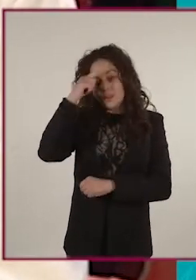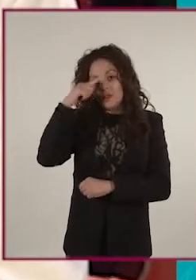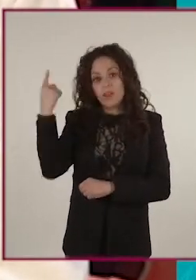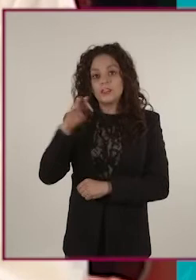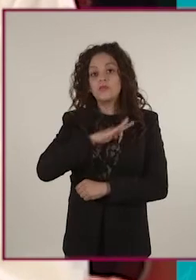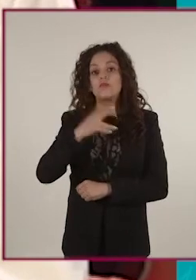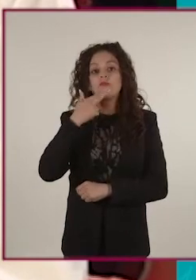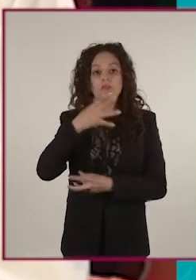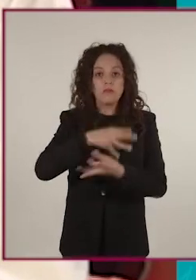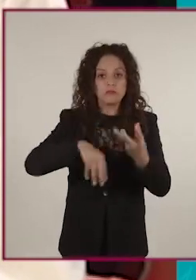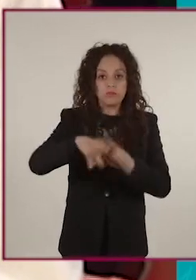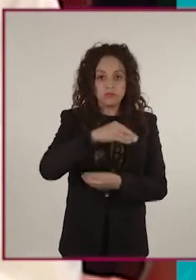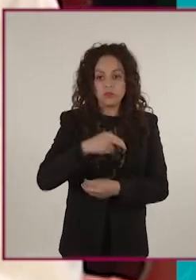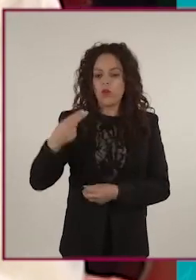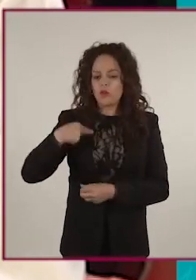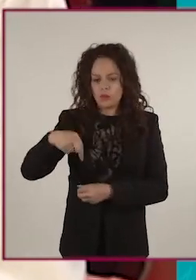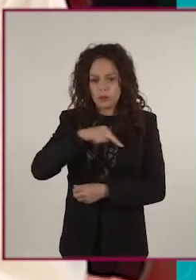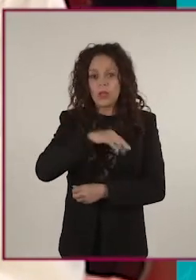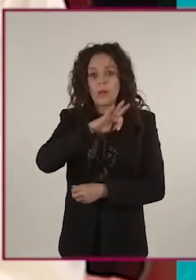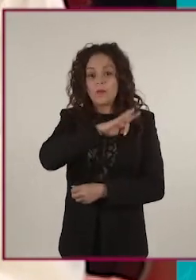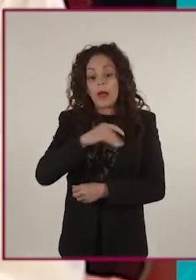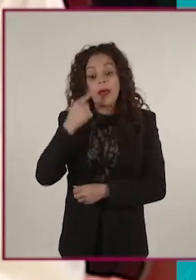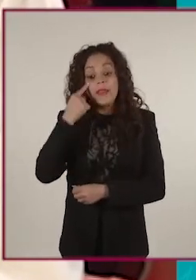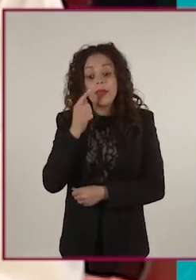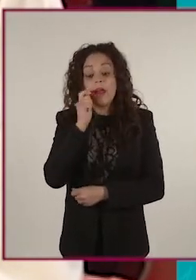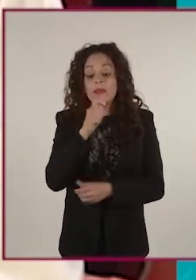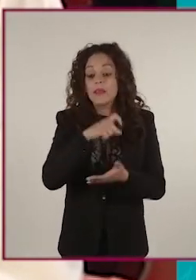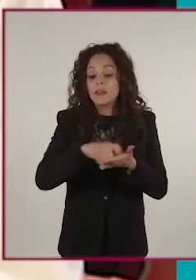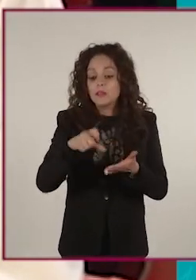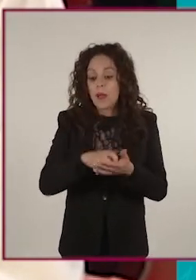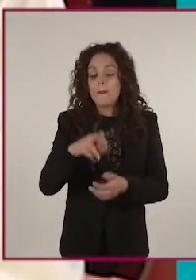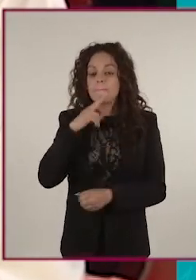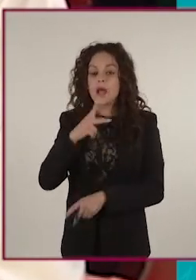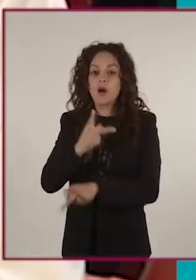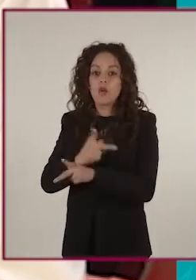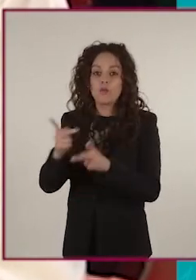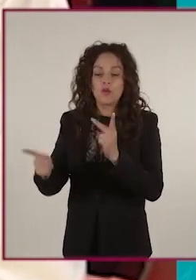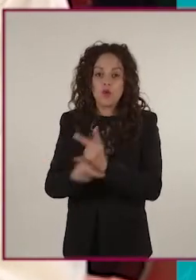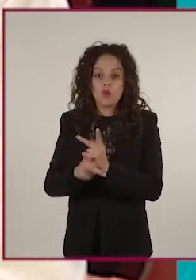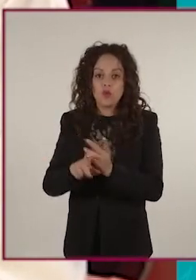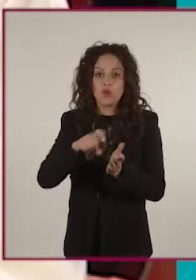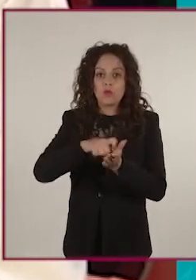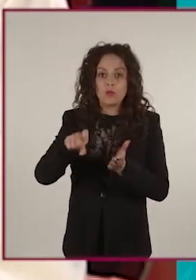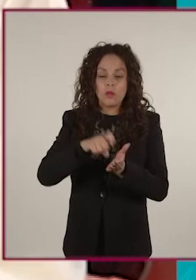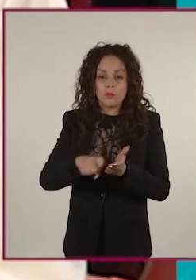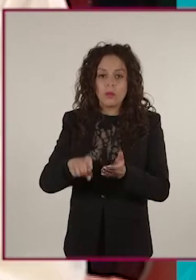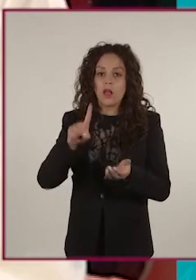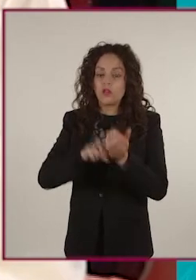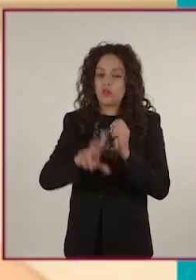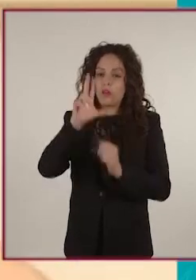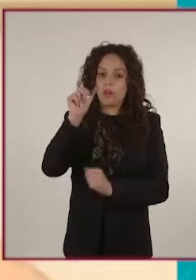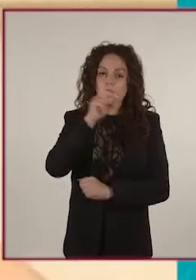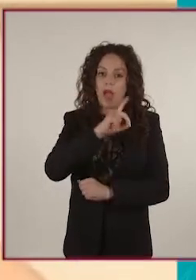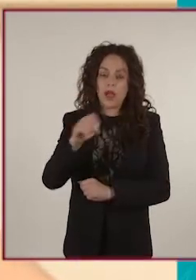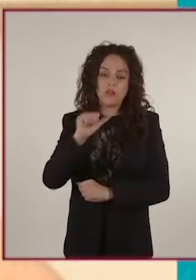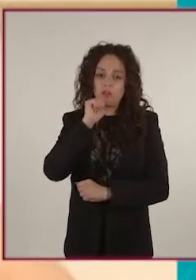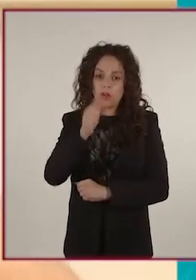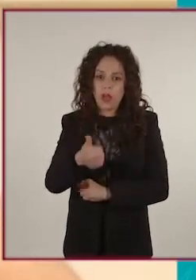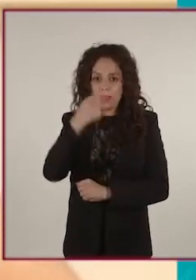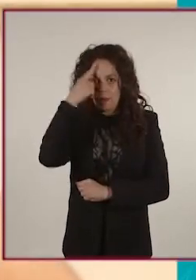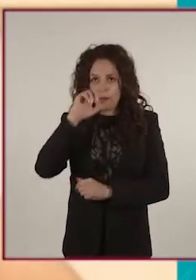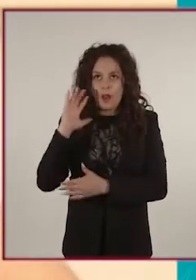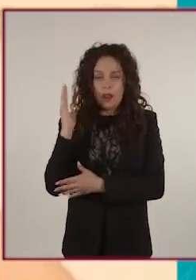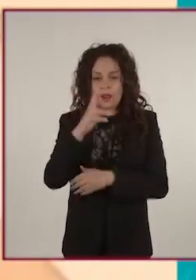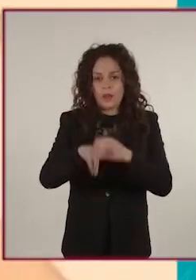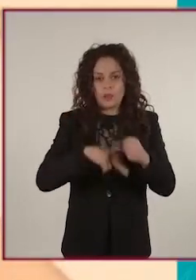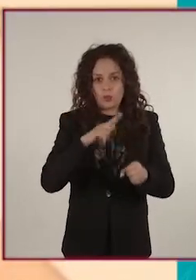podemos nosotros fijarnos en lo que consumimos, ¿no? Y preferir aquellos productos que son más amigables con el ambiente. ¿Cuáles serían, por